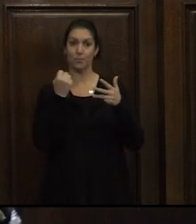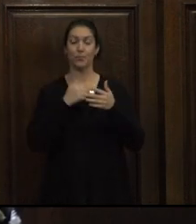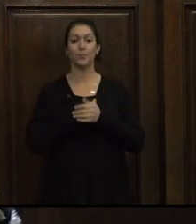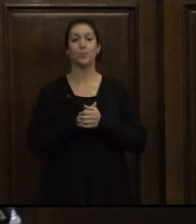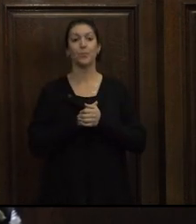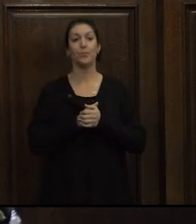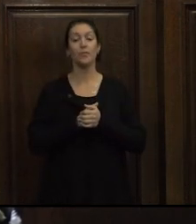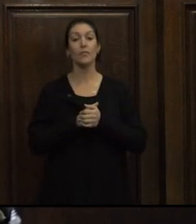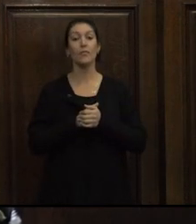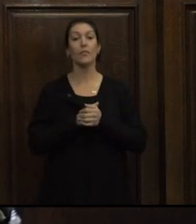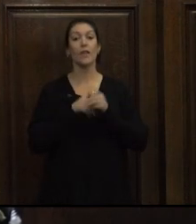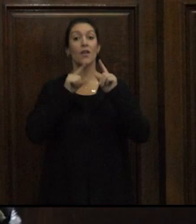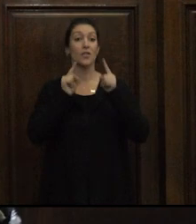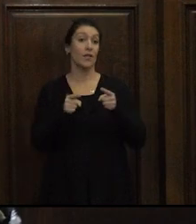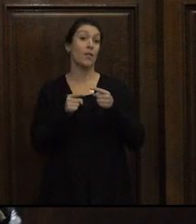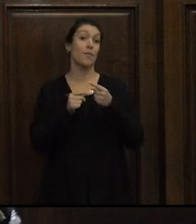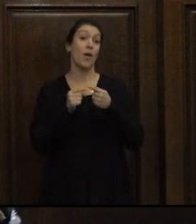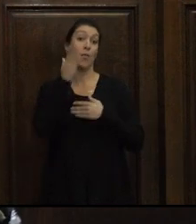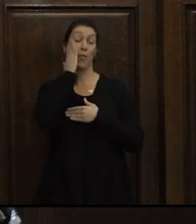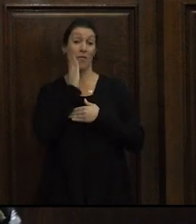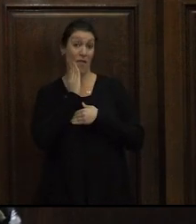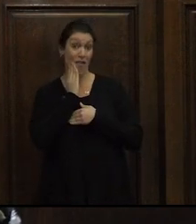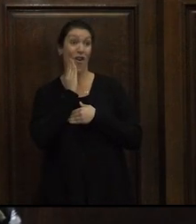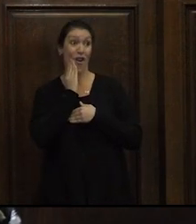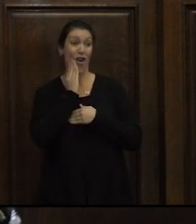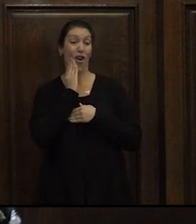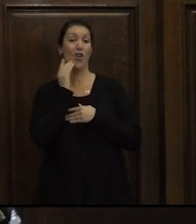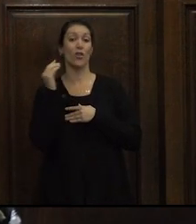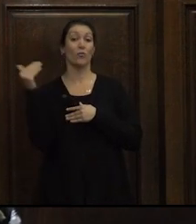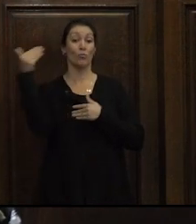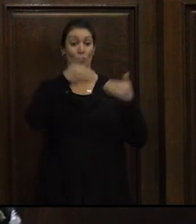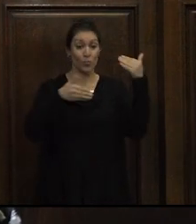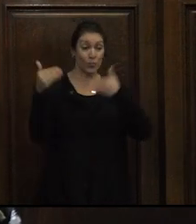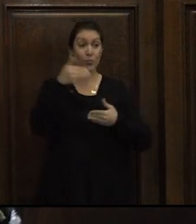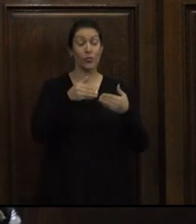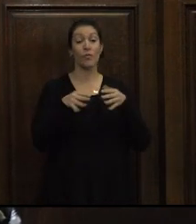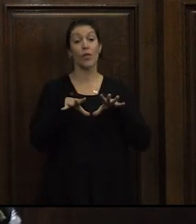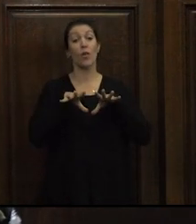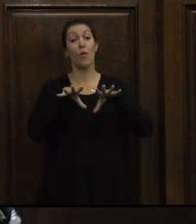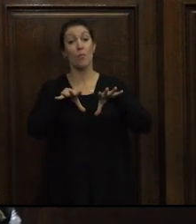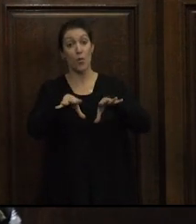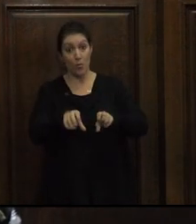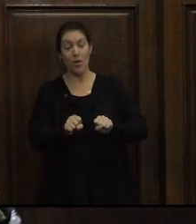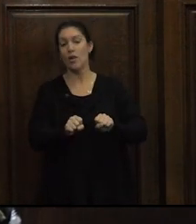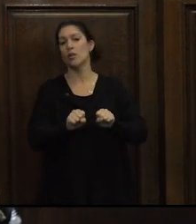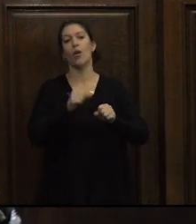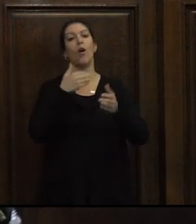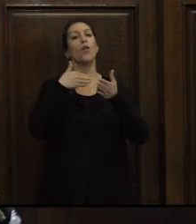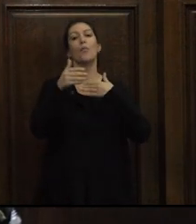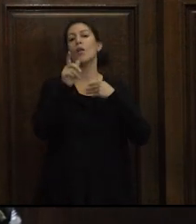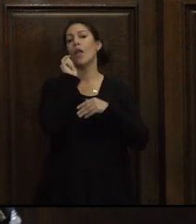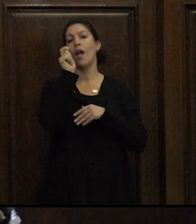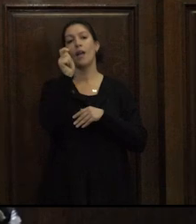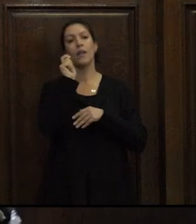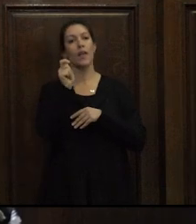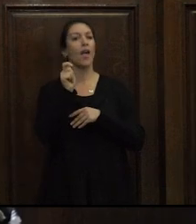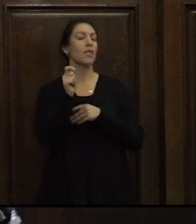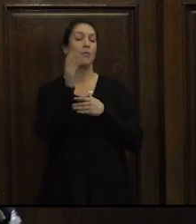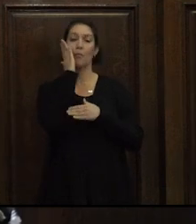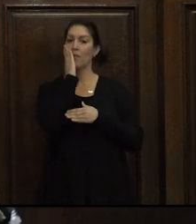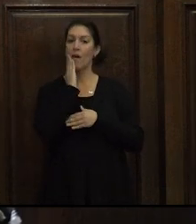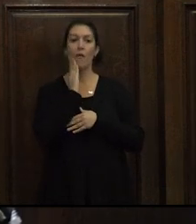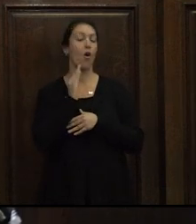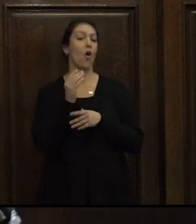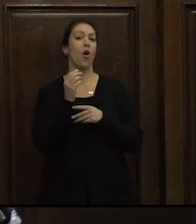cierro con una convocatoria al próximo, un compromiso de convocatoria, un compromiso a quien sea, decano o decana, de hacer